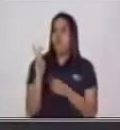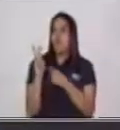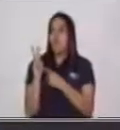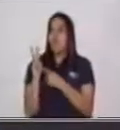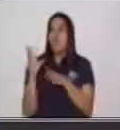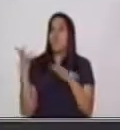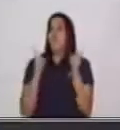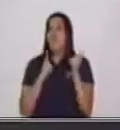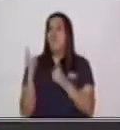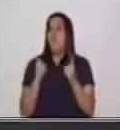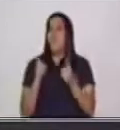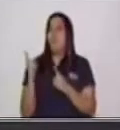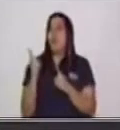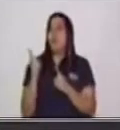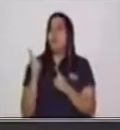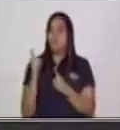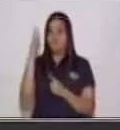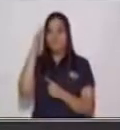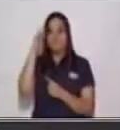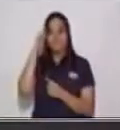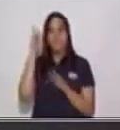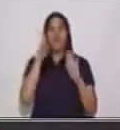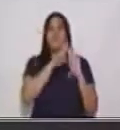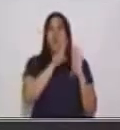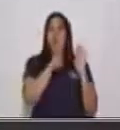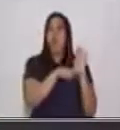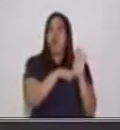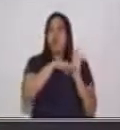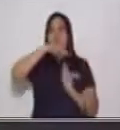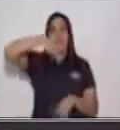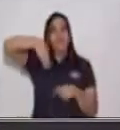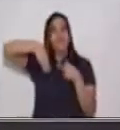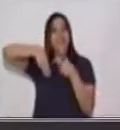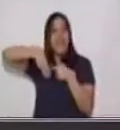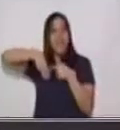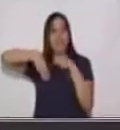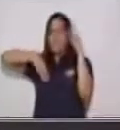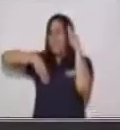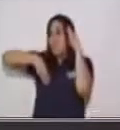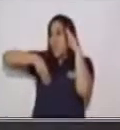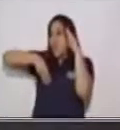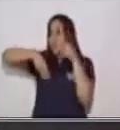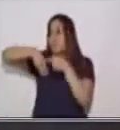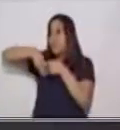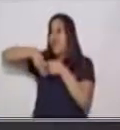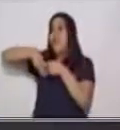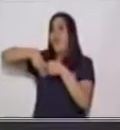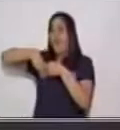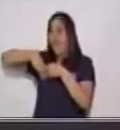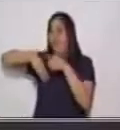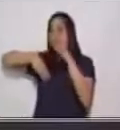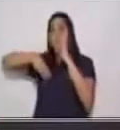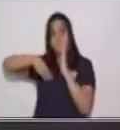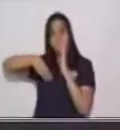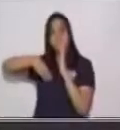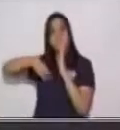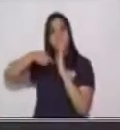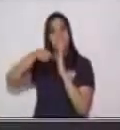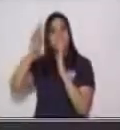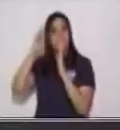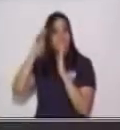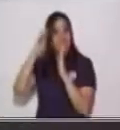Acostumbraba. Acá hay una regla, hay una M, entonces cuando hay una M, lo que corresponde es